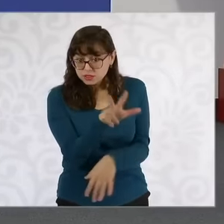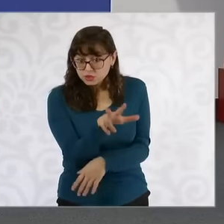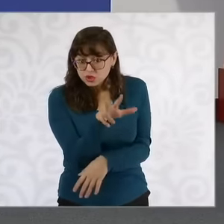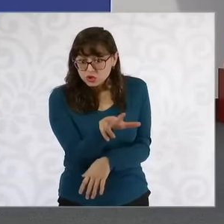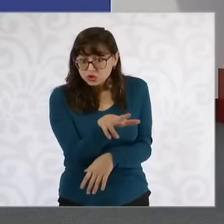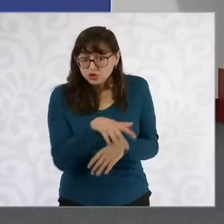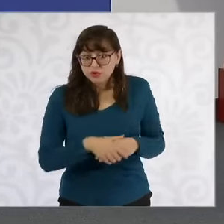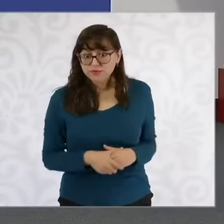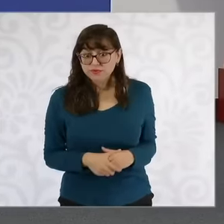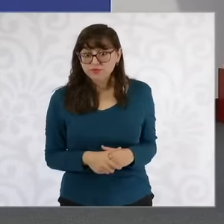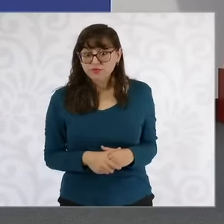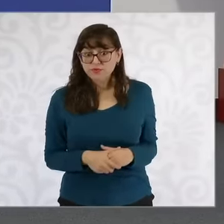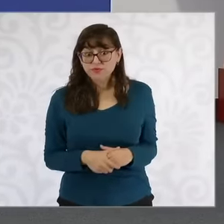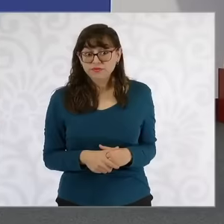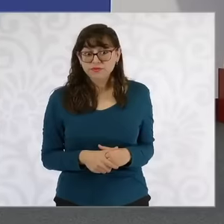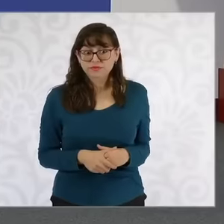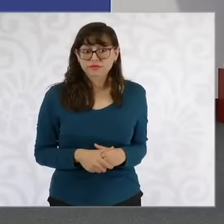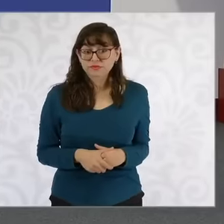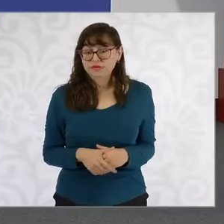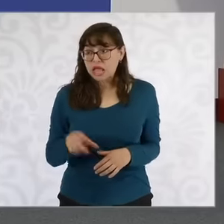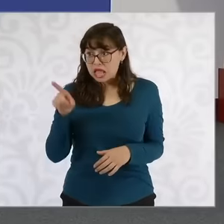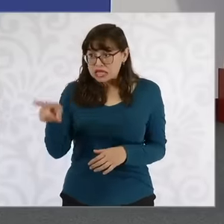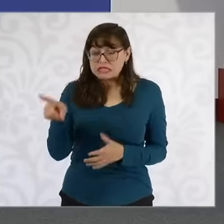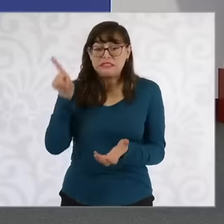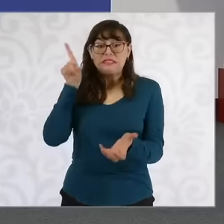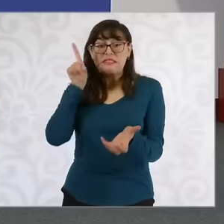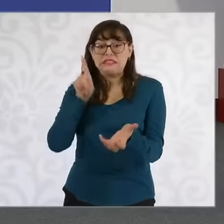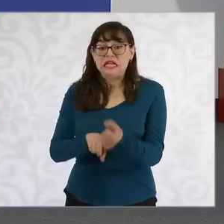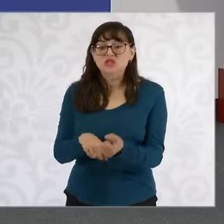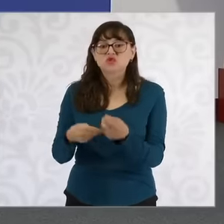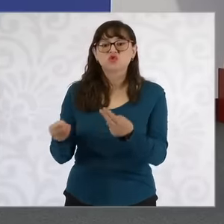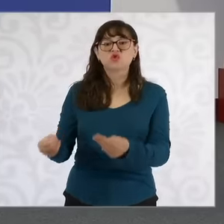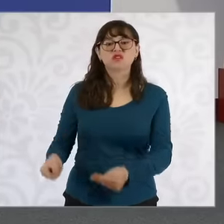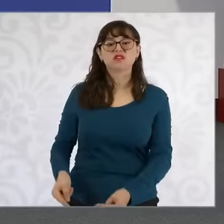Estas redes clientelares